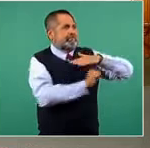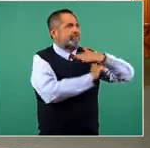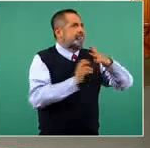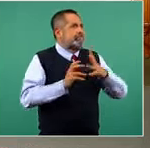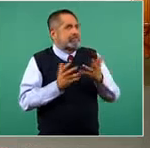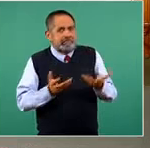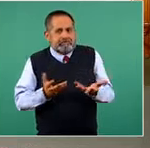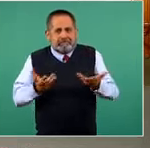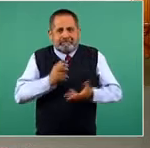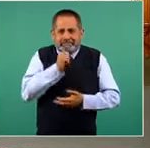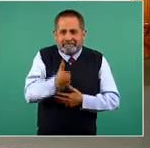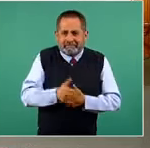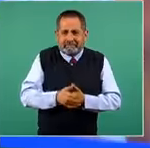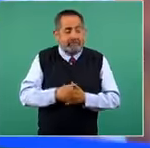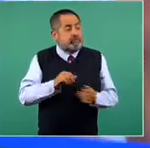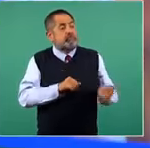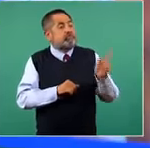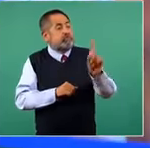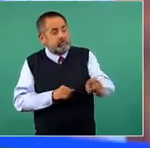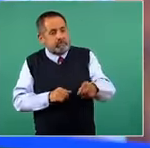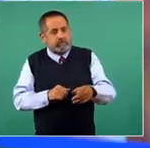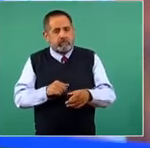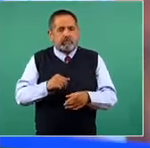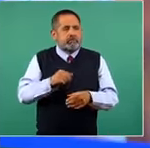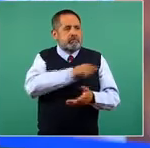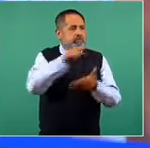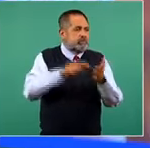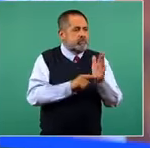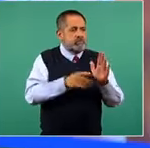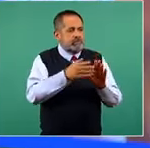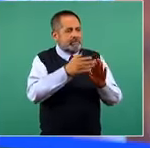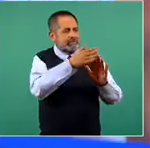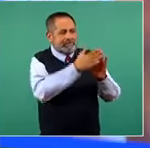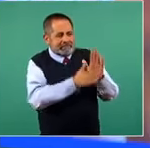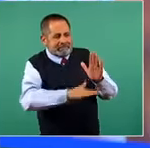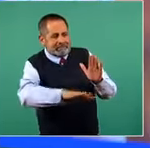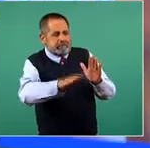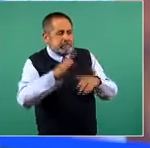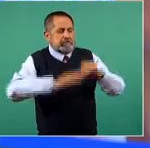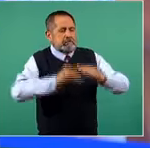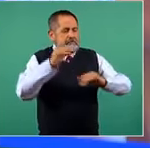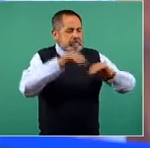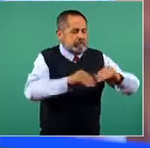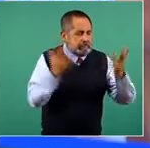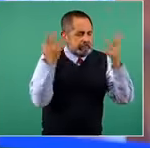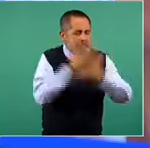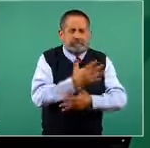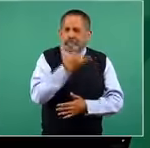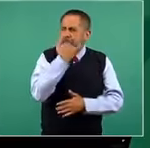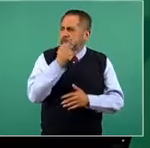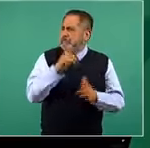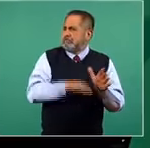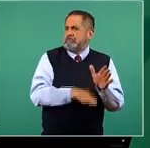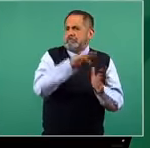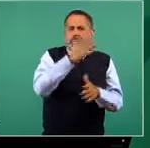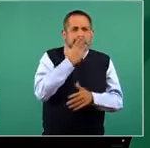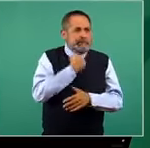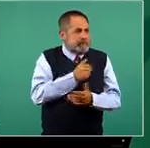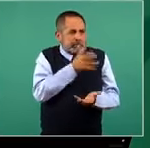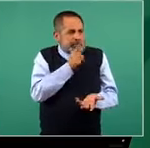usar. Otros que se construyeron en hondonadas y la obra negra se inundó y no se puede utilizar. Ese es el